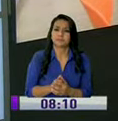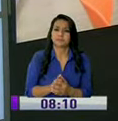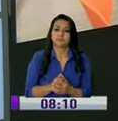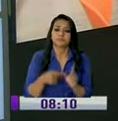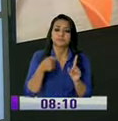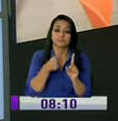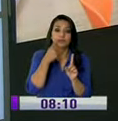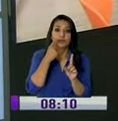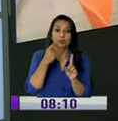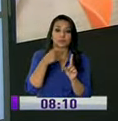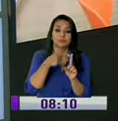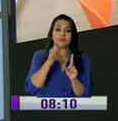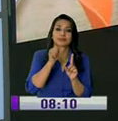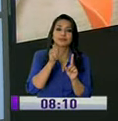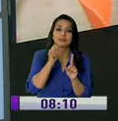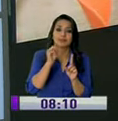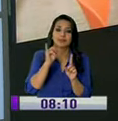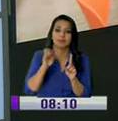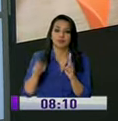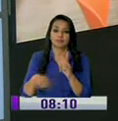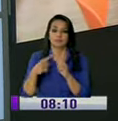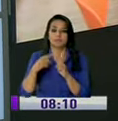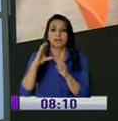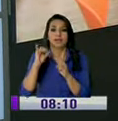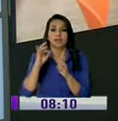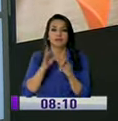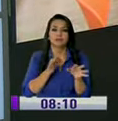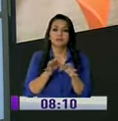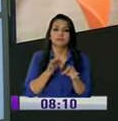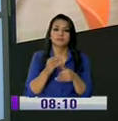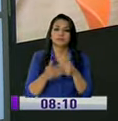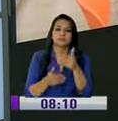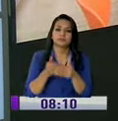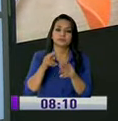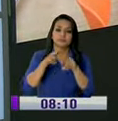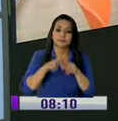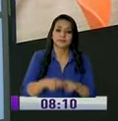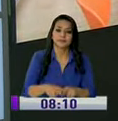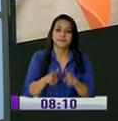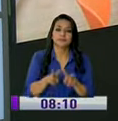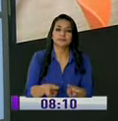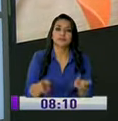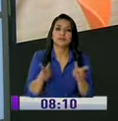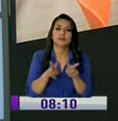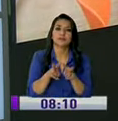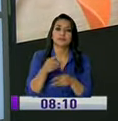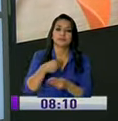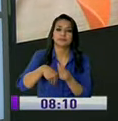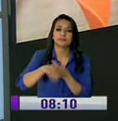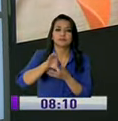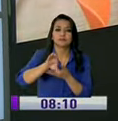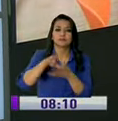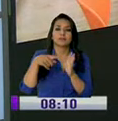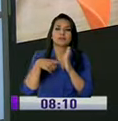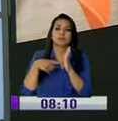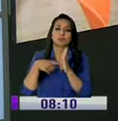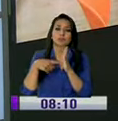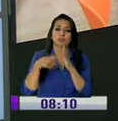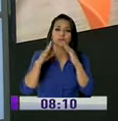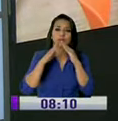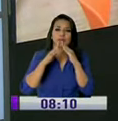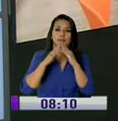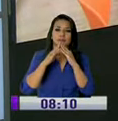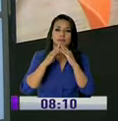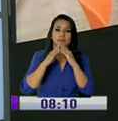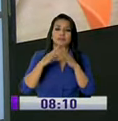y Carlos Andrés Flores, quienes explicarán el proceso de revisión y avalúos y devolución de excedentes del pago de impuesto predial. Mi